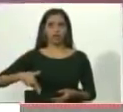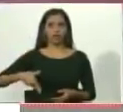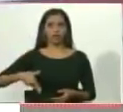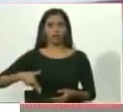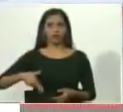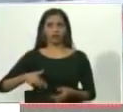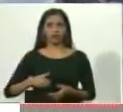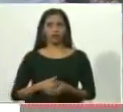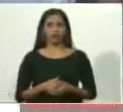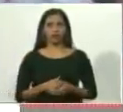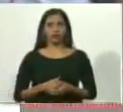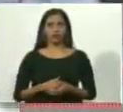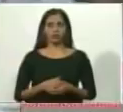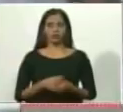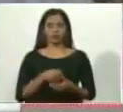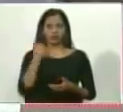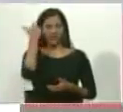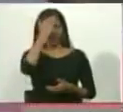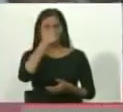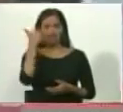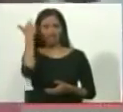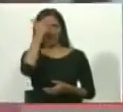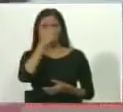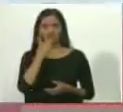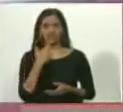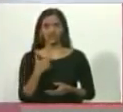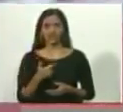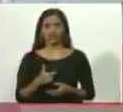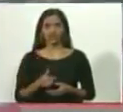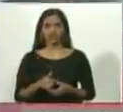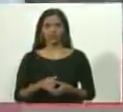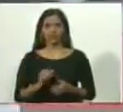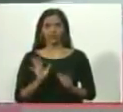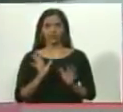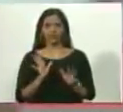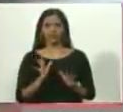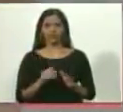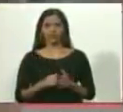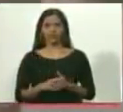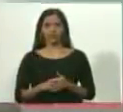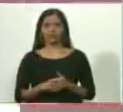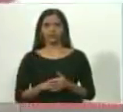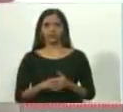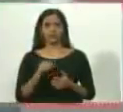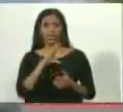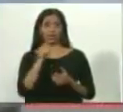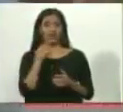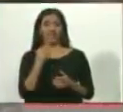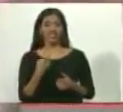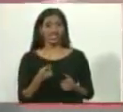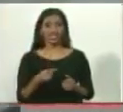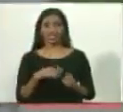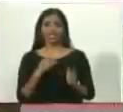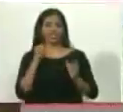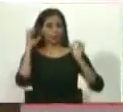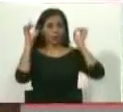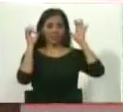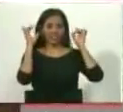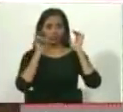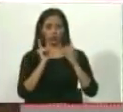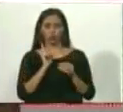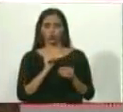Métela, que se vea la cara de los dos. Aquí, aquí, que ya va, ya va, ya va, ya va, ya va, ya va, que se vea aquí para que no vayan a decir que aquí estamos inventando. No, no,